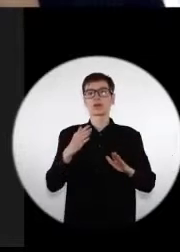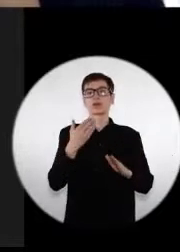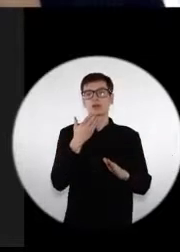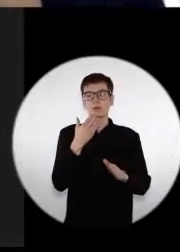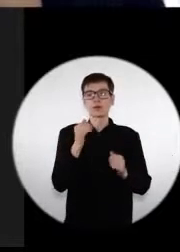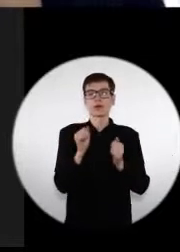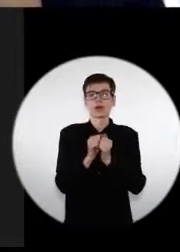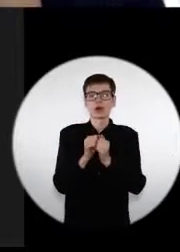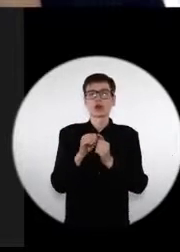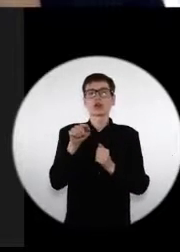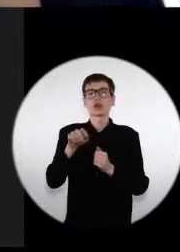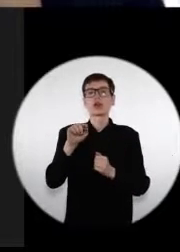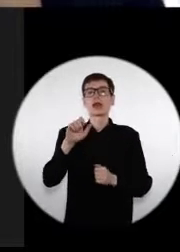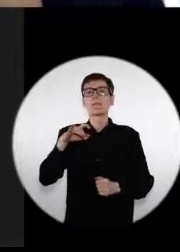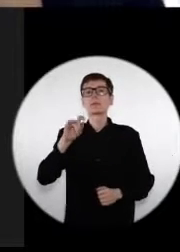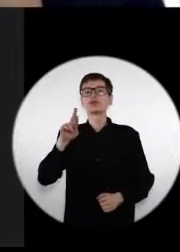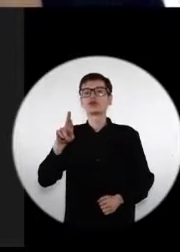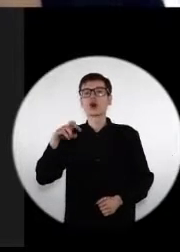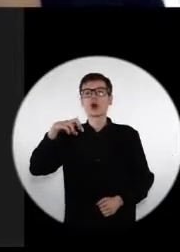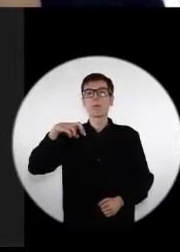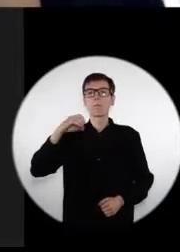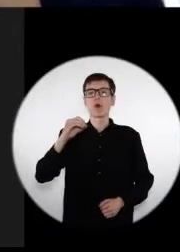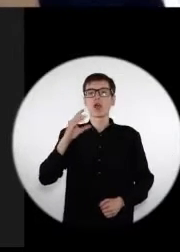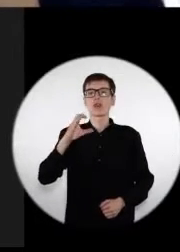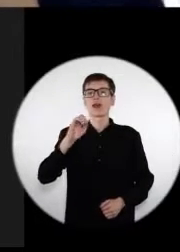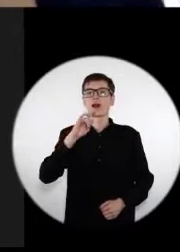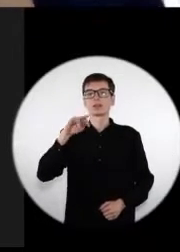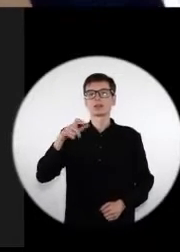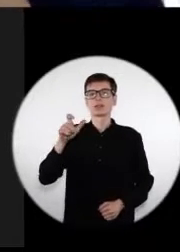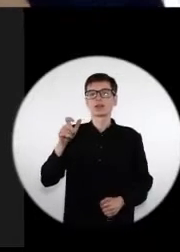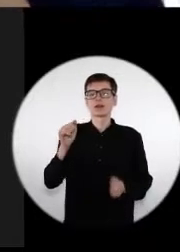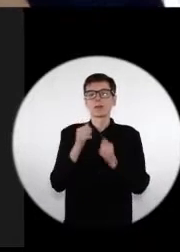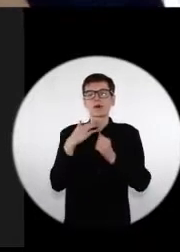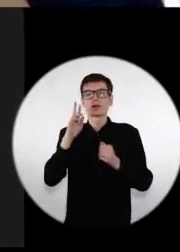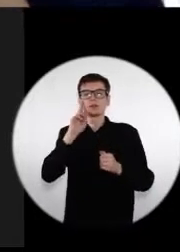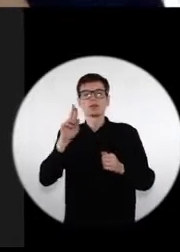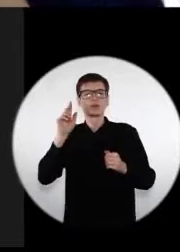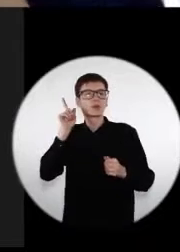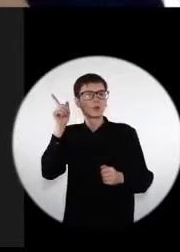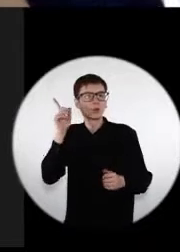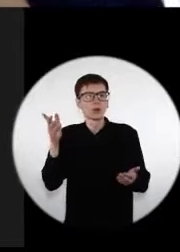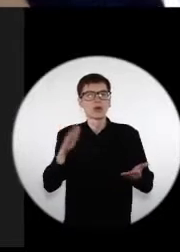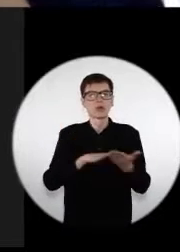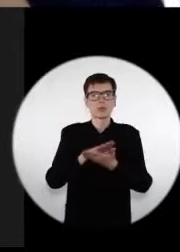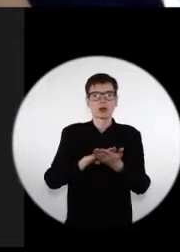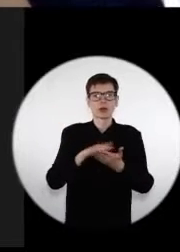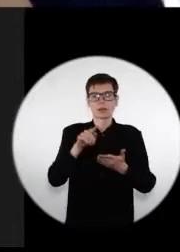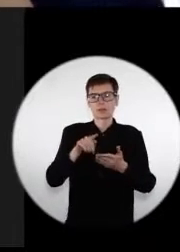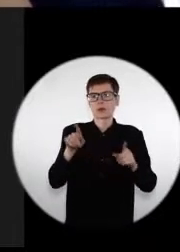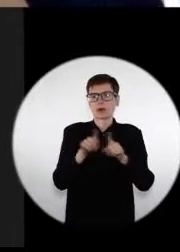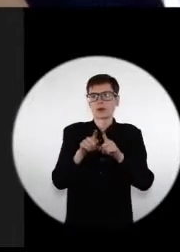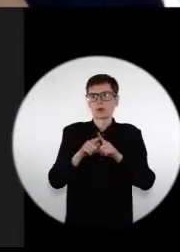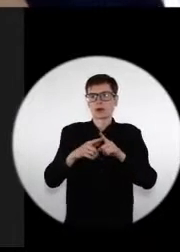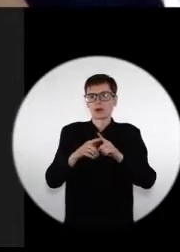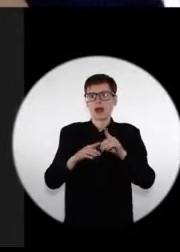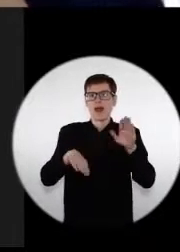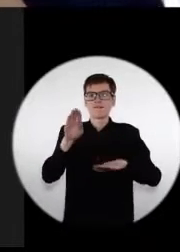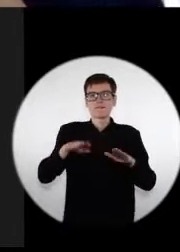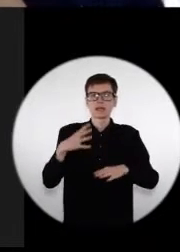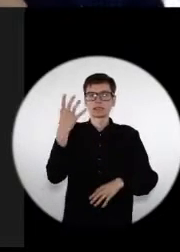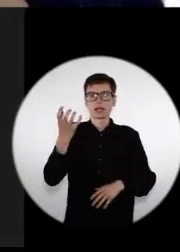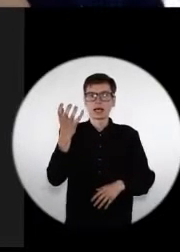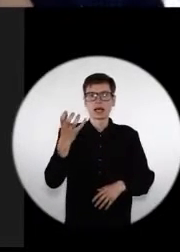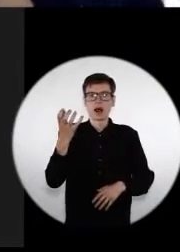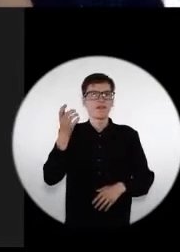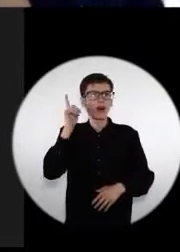nosotros decimos sólo lo más neutro posible y también vimos con emisor podcasting para hacerlo sin fluidos era